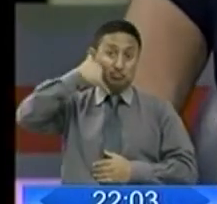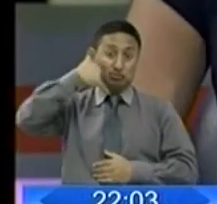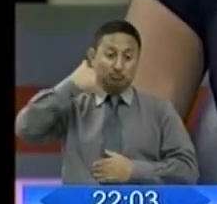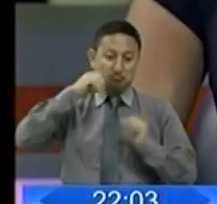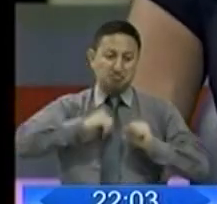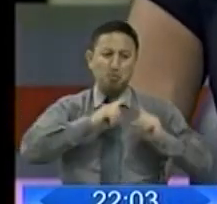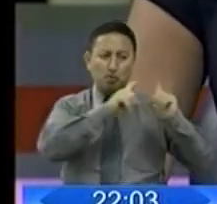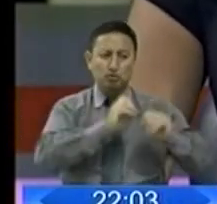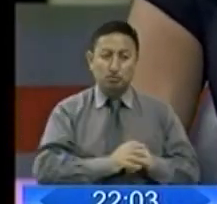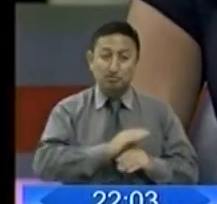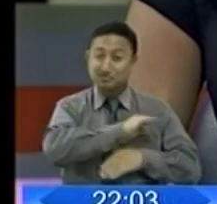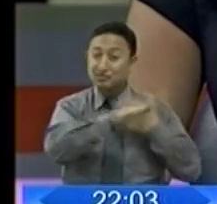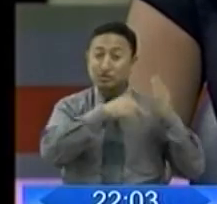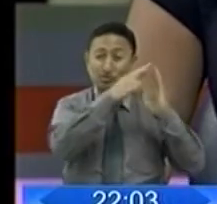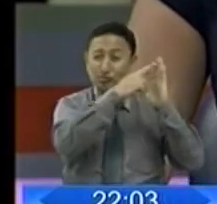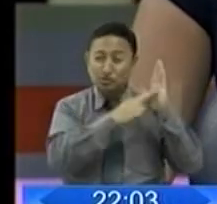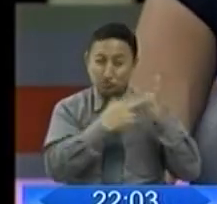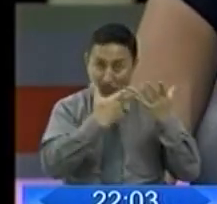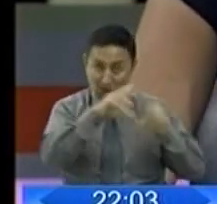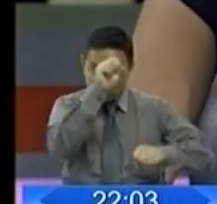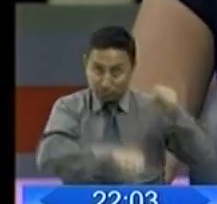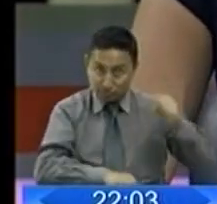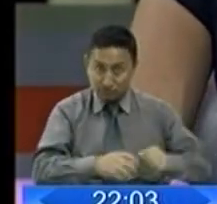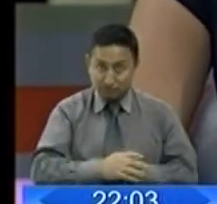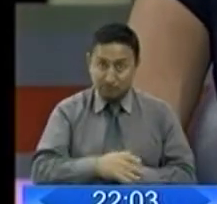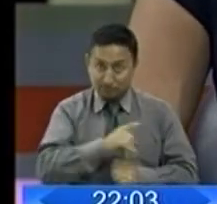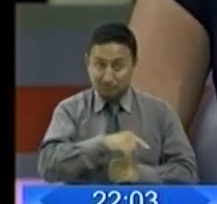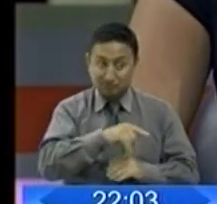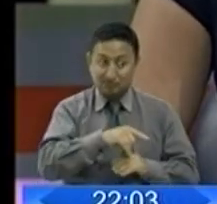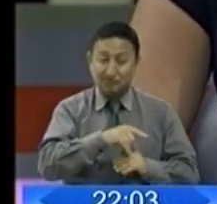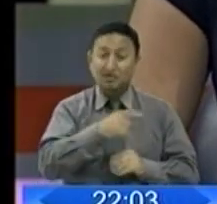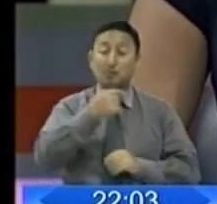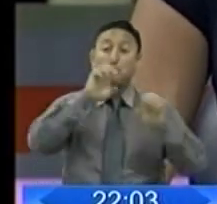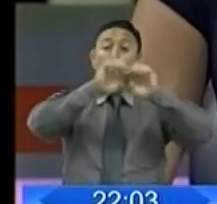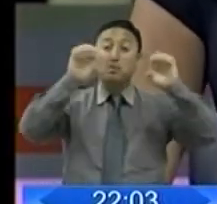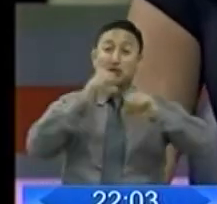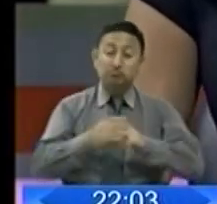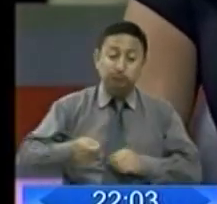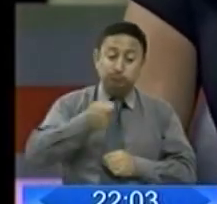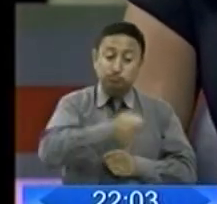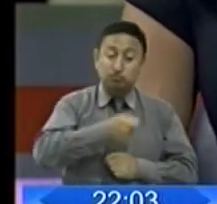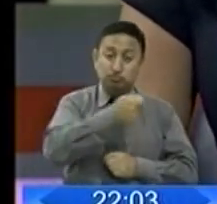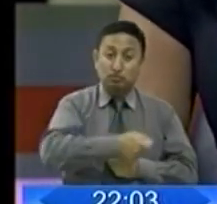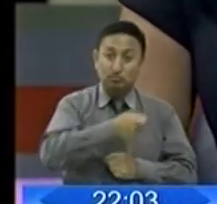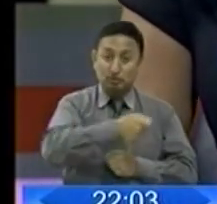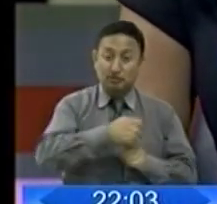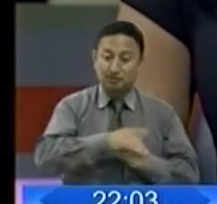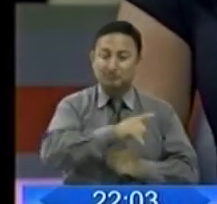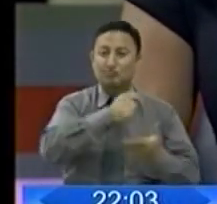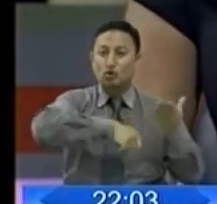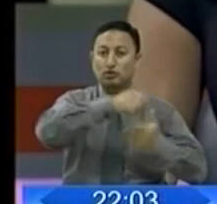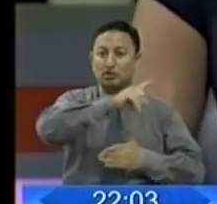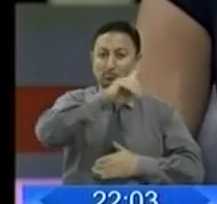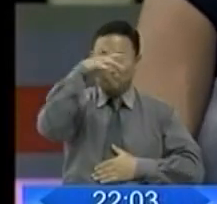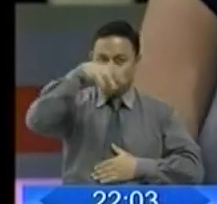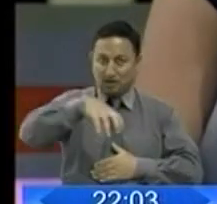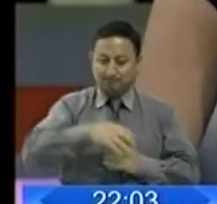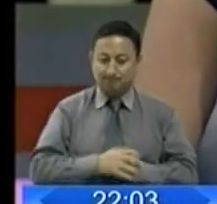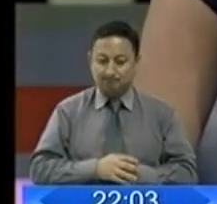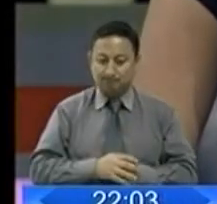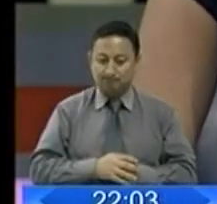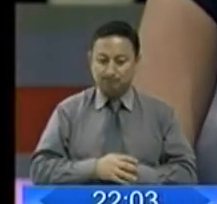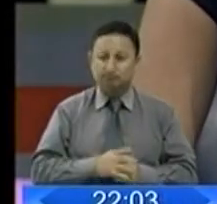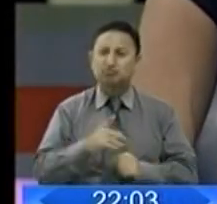había destruido los registros de los aportes de empresas que habrían recibido contratos con el Estado. Esto al referirse